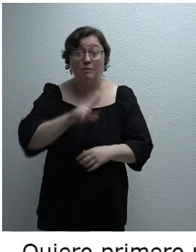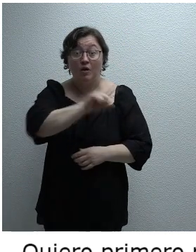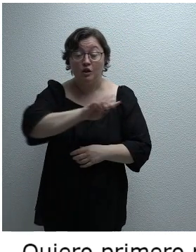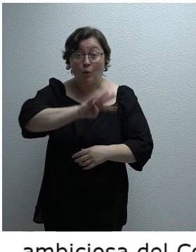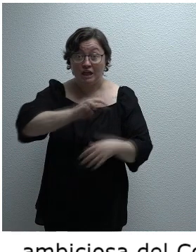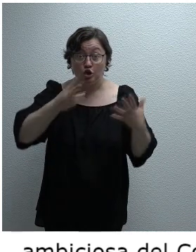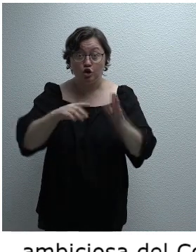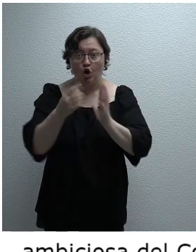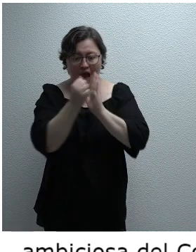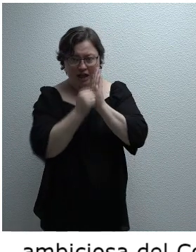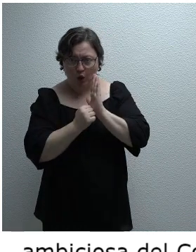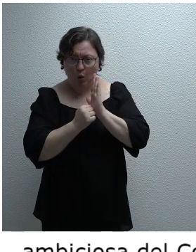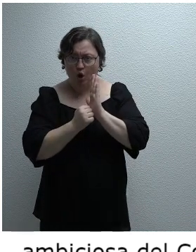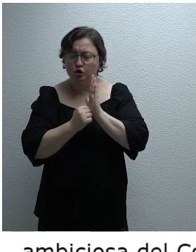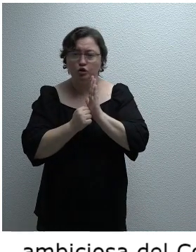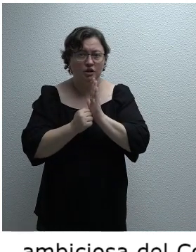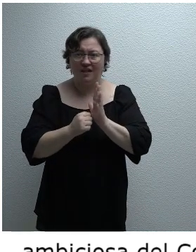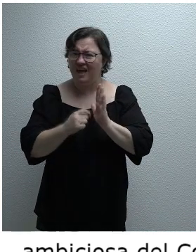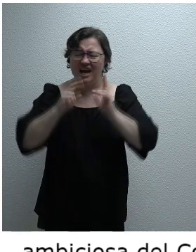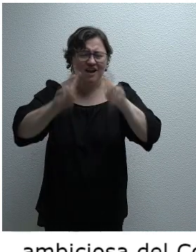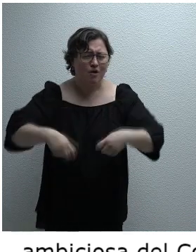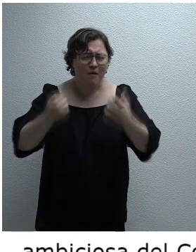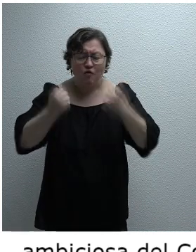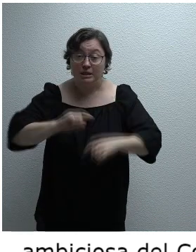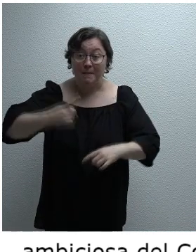8 leyes del bloque civil, la reforma más potente desde